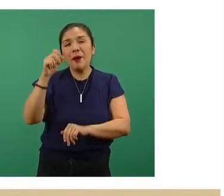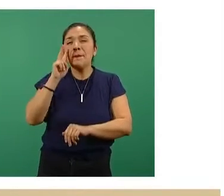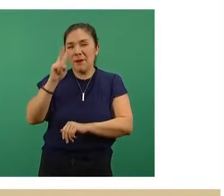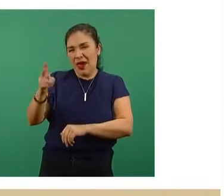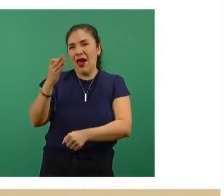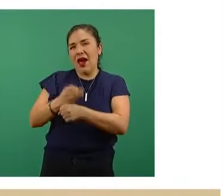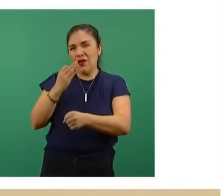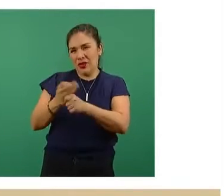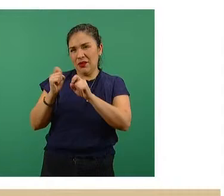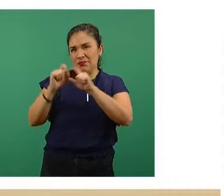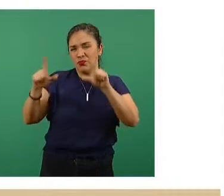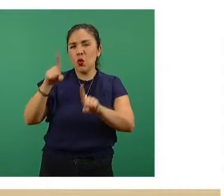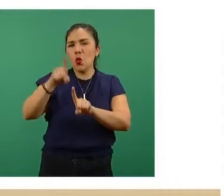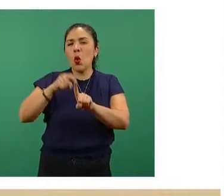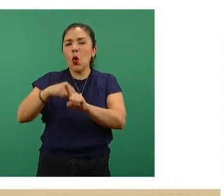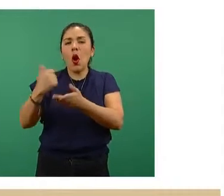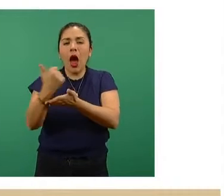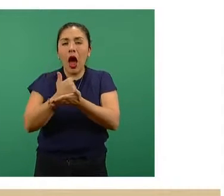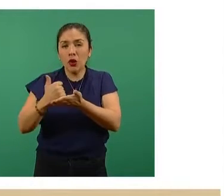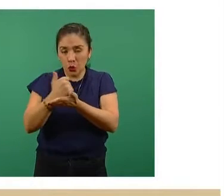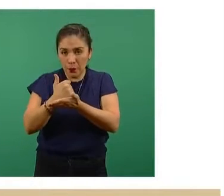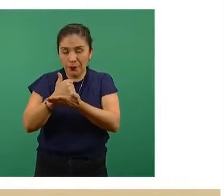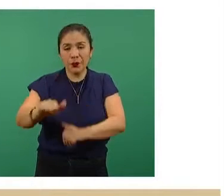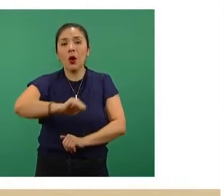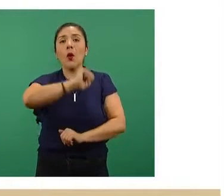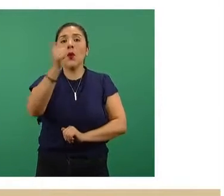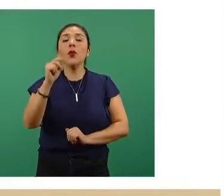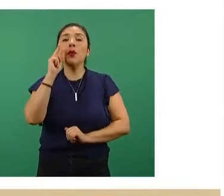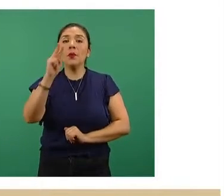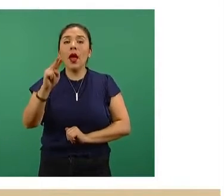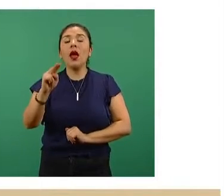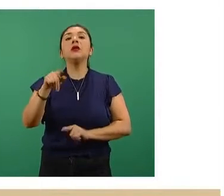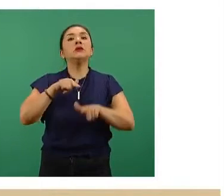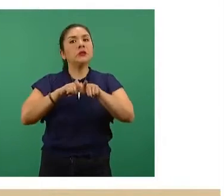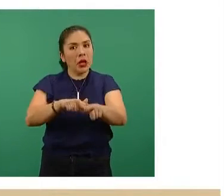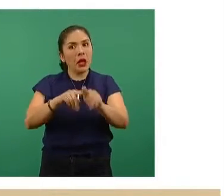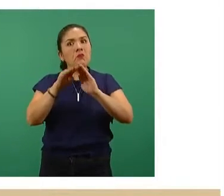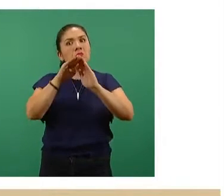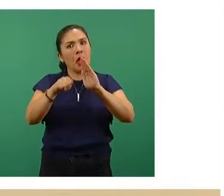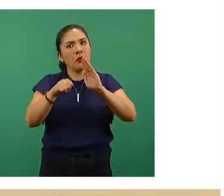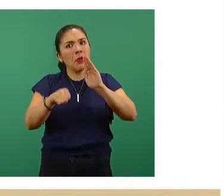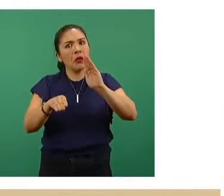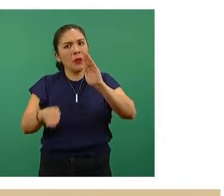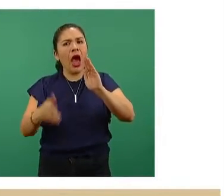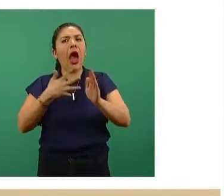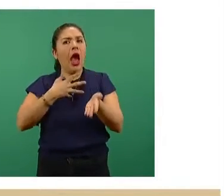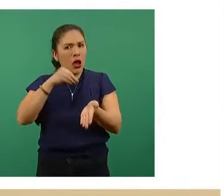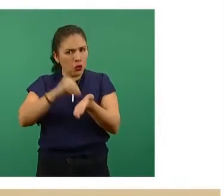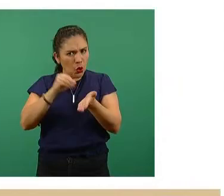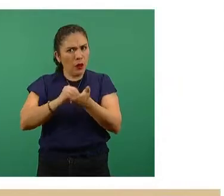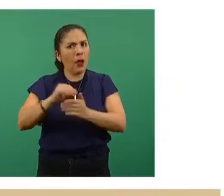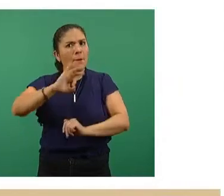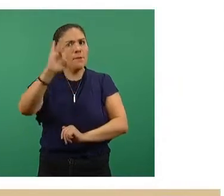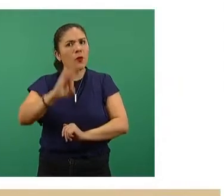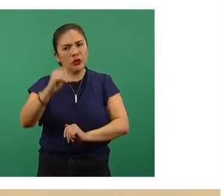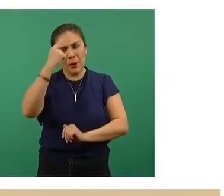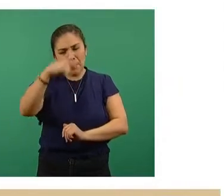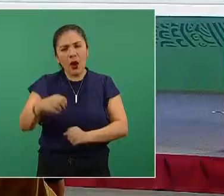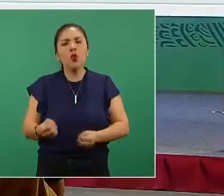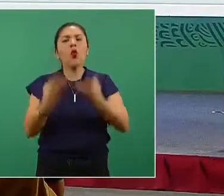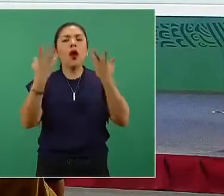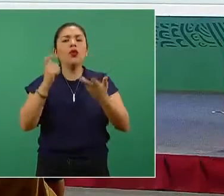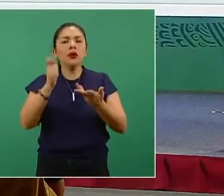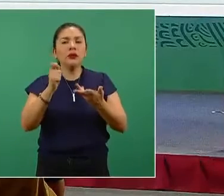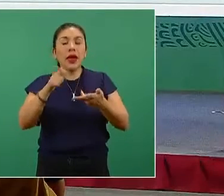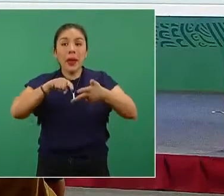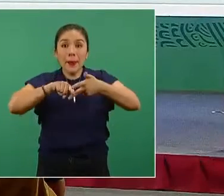este color azul. Continuamos con la tendencia descendente, aunque ha disminuido el porcentaje en los días desde